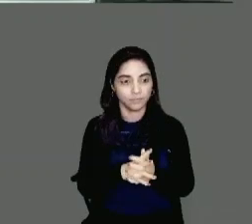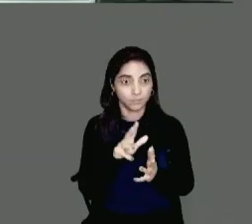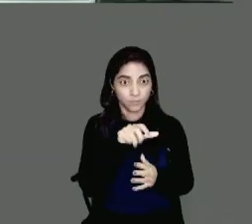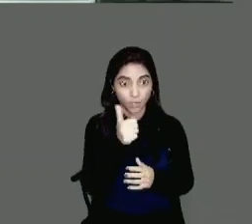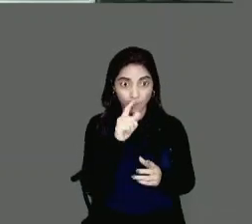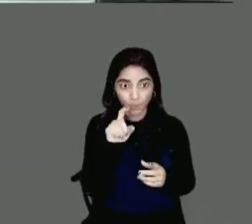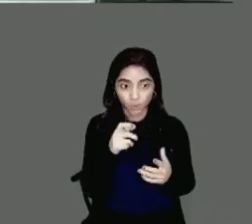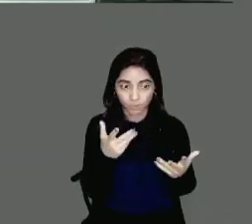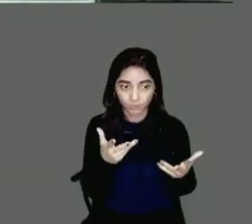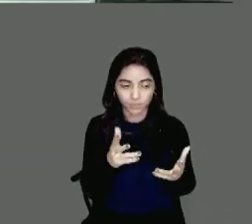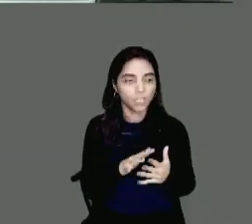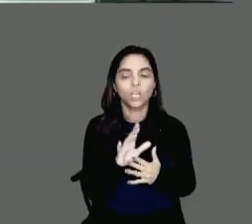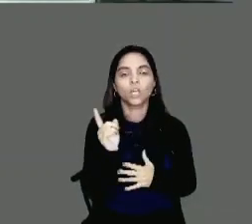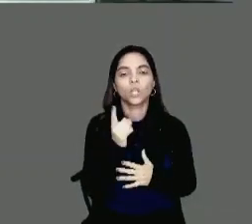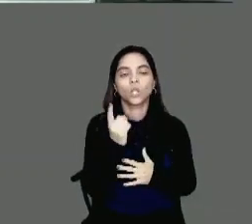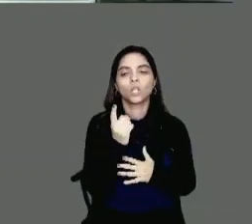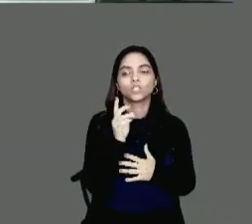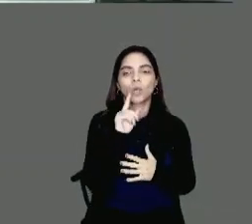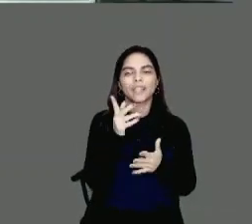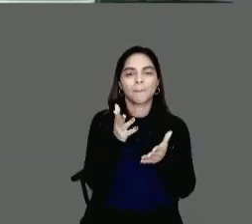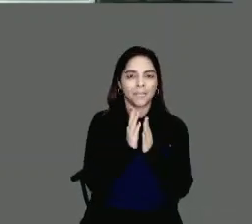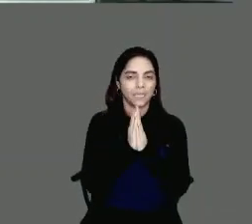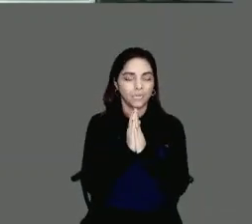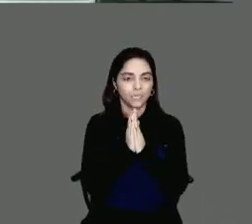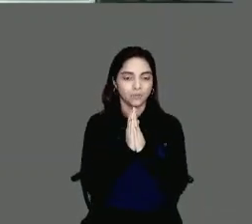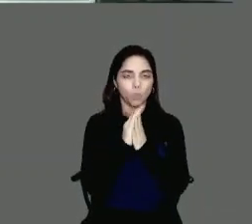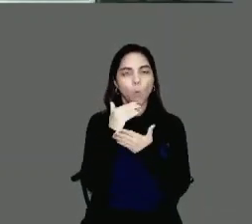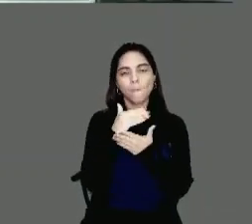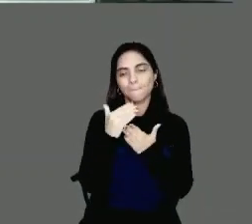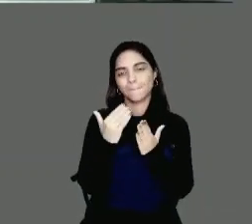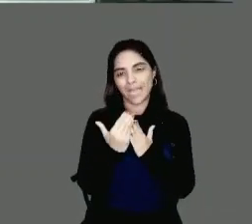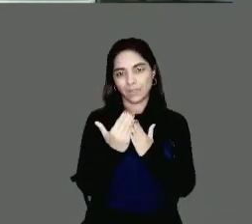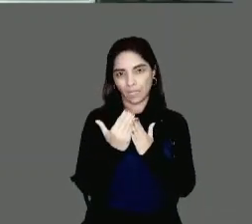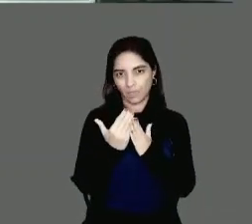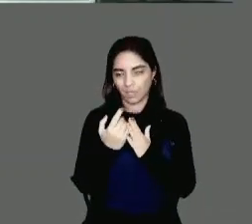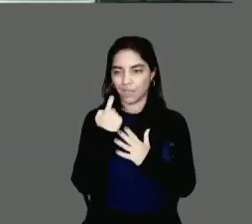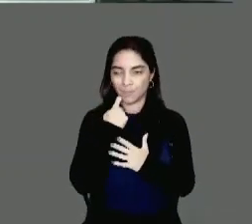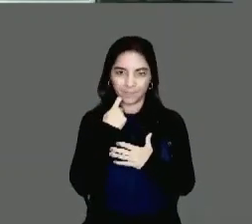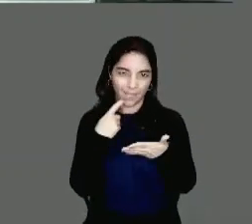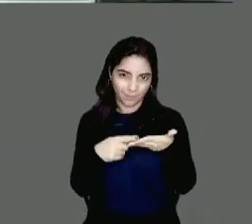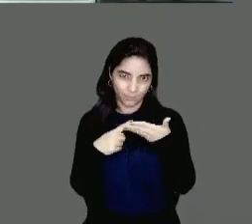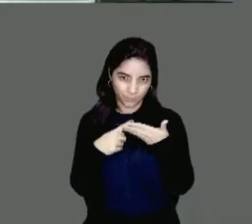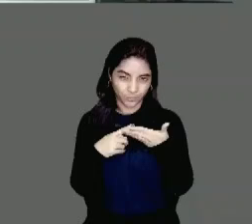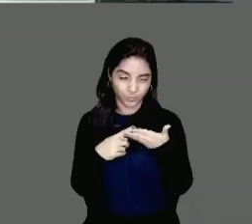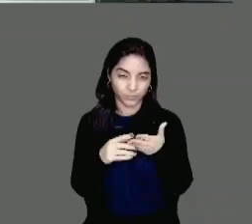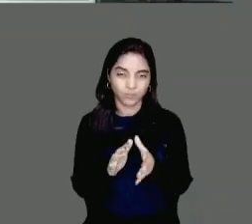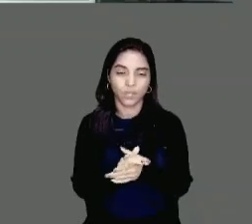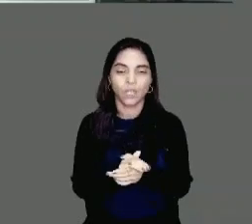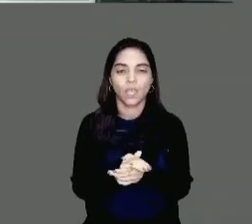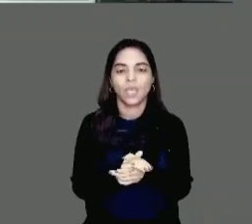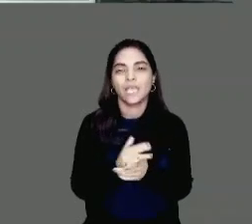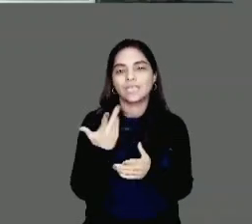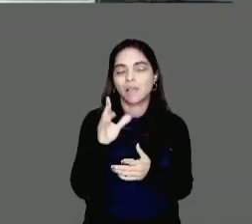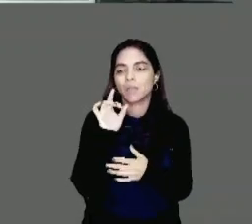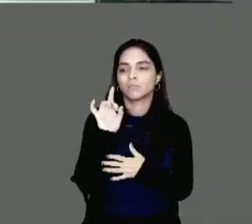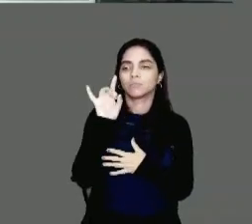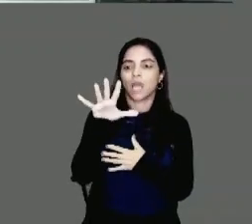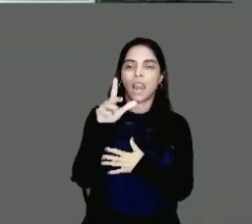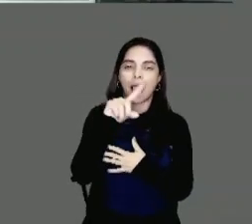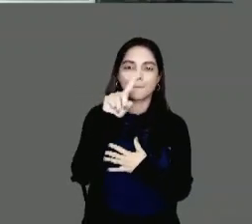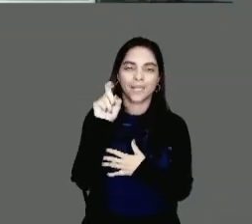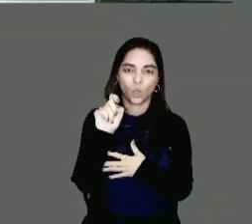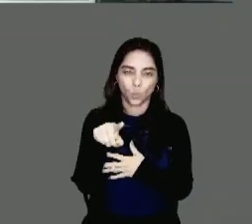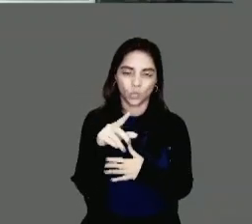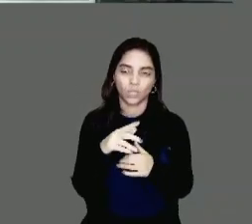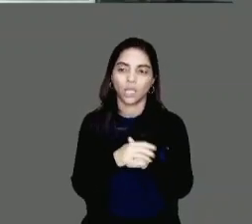peti pees peticiones eh como parte de la discusión ahorita se había puesto la pregunta Sobre el asunto